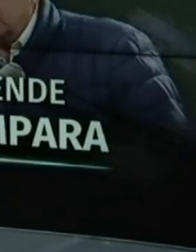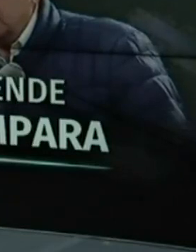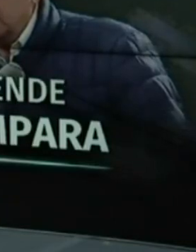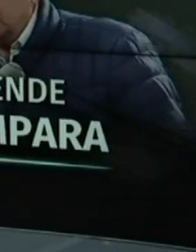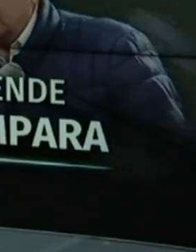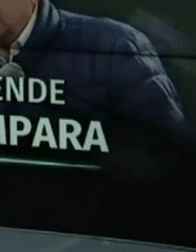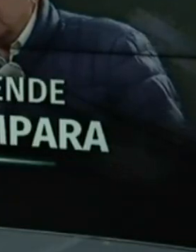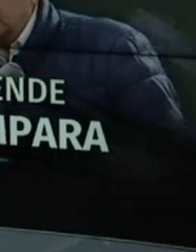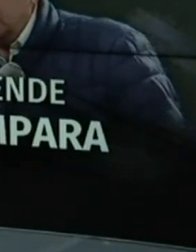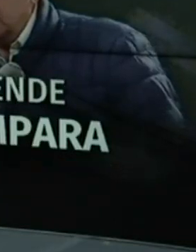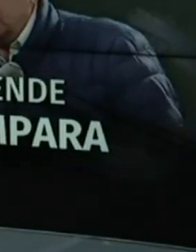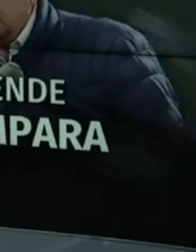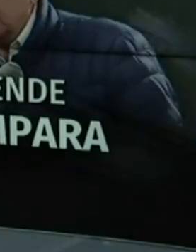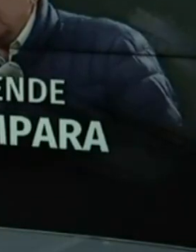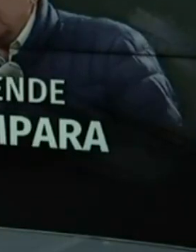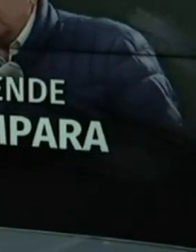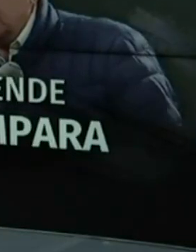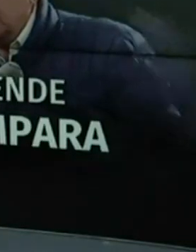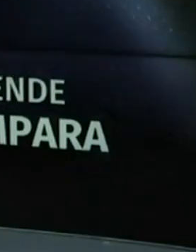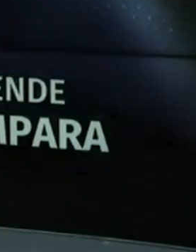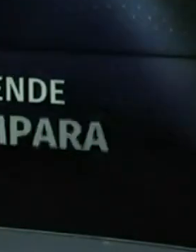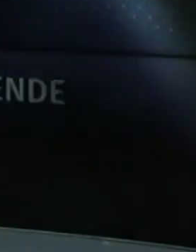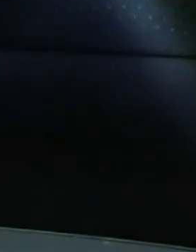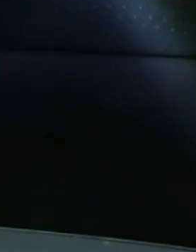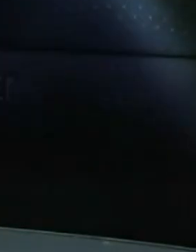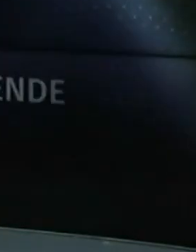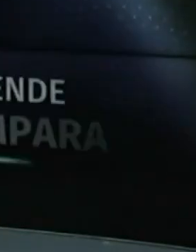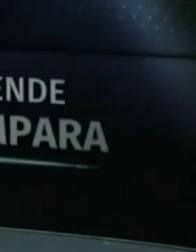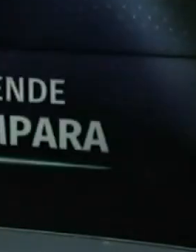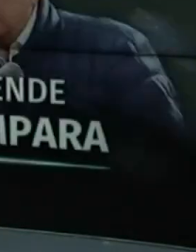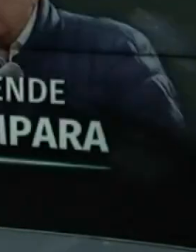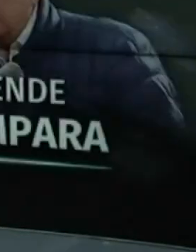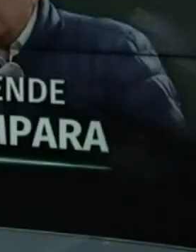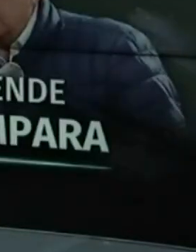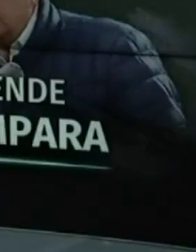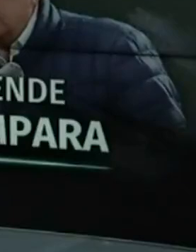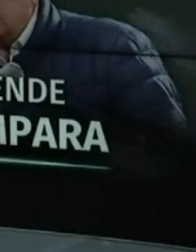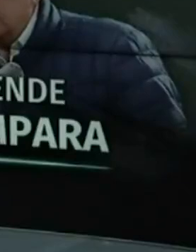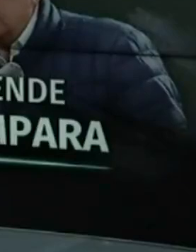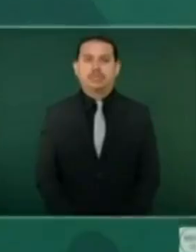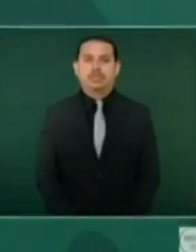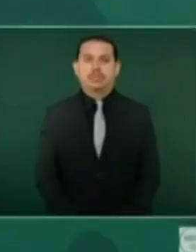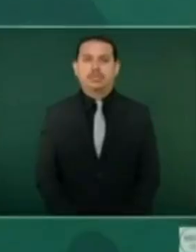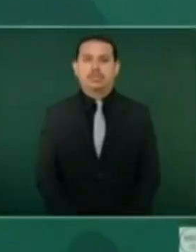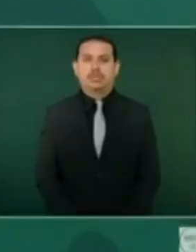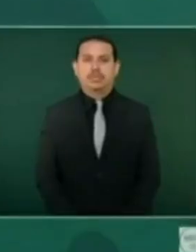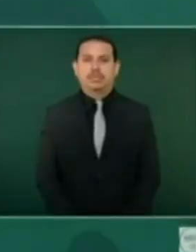que al expresidente Donald Trump, con quien incluso de manera desafortunada se comparó.